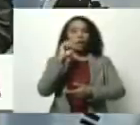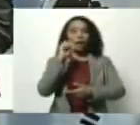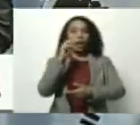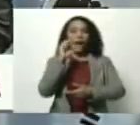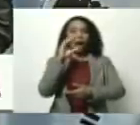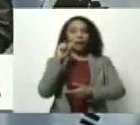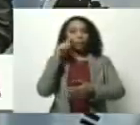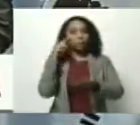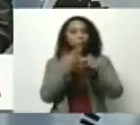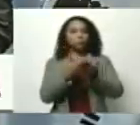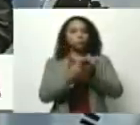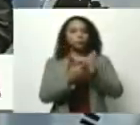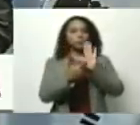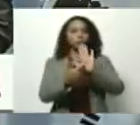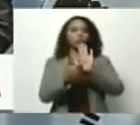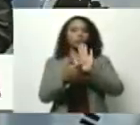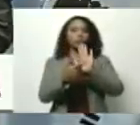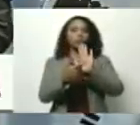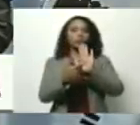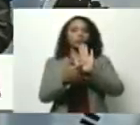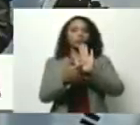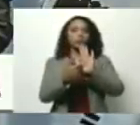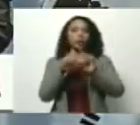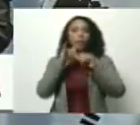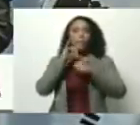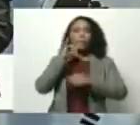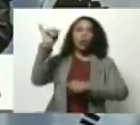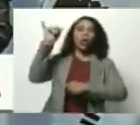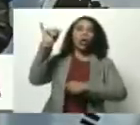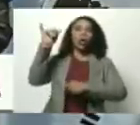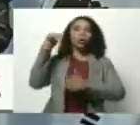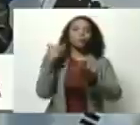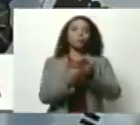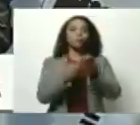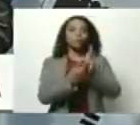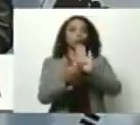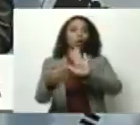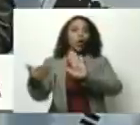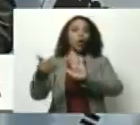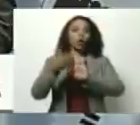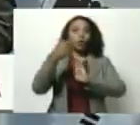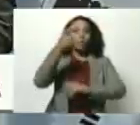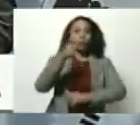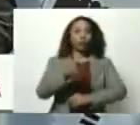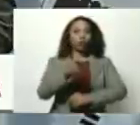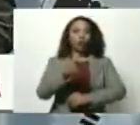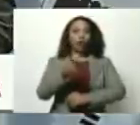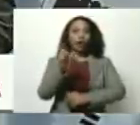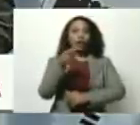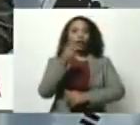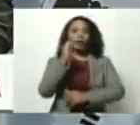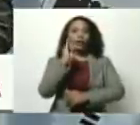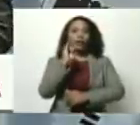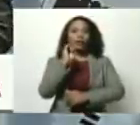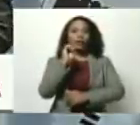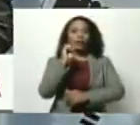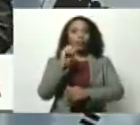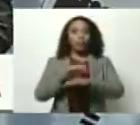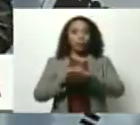presentó ante el DIGESIN una denuncia en contra del ciudadano Guillermo